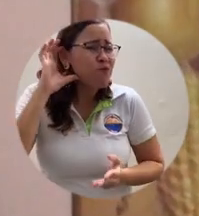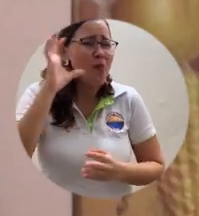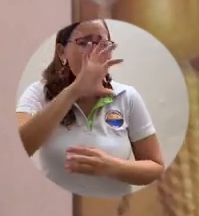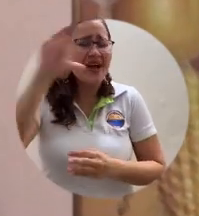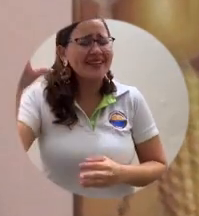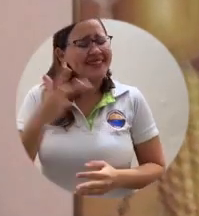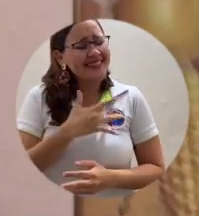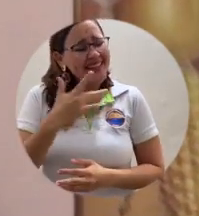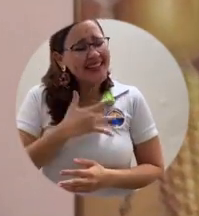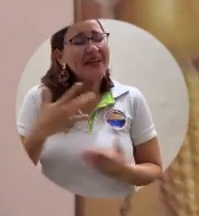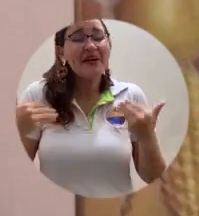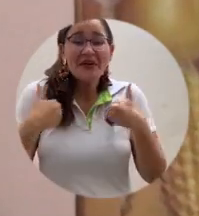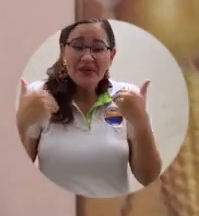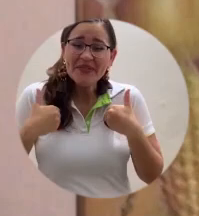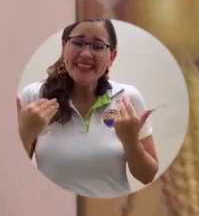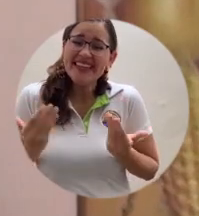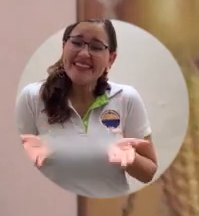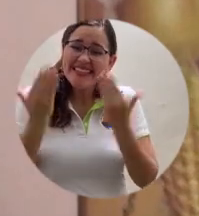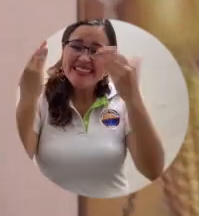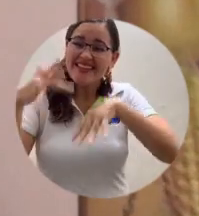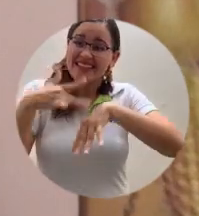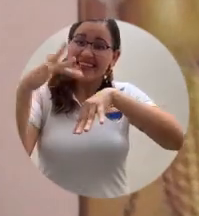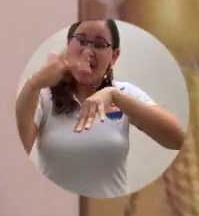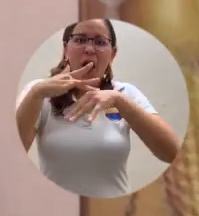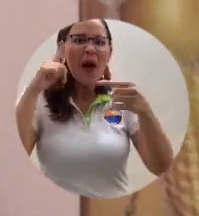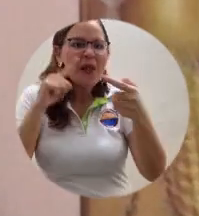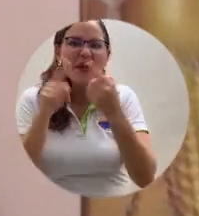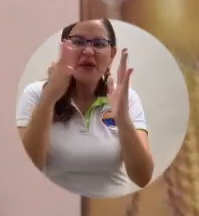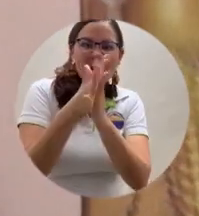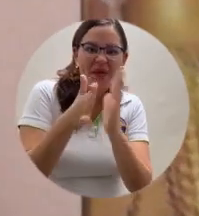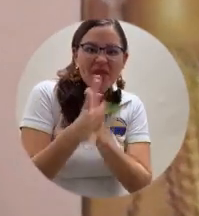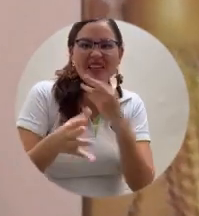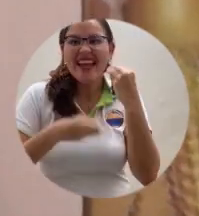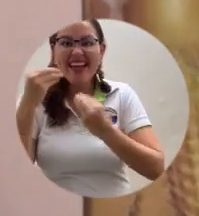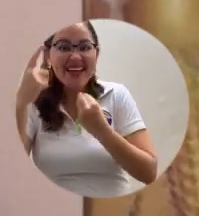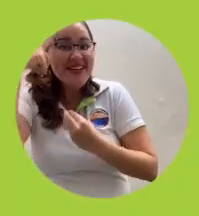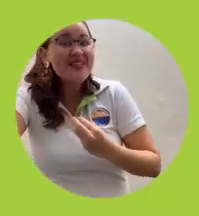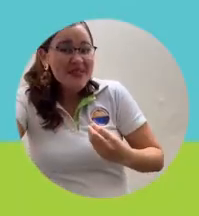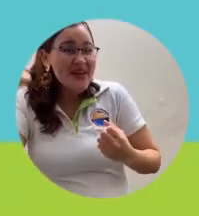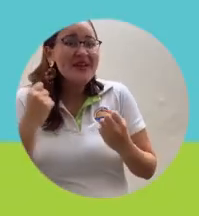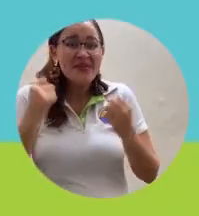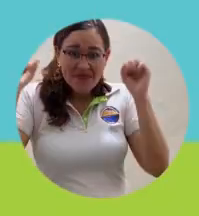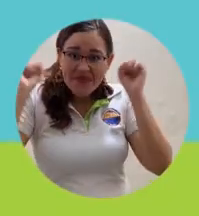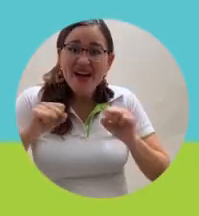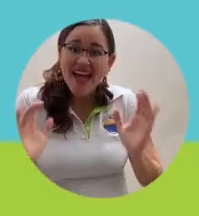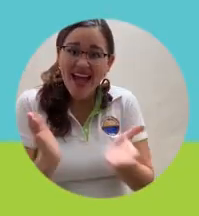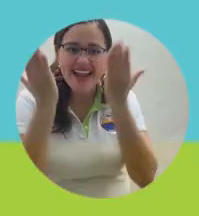oportunidad de contar su día a día e inspirar a otros a seguir sus pasos y cumplir sus sueños.